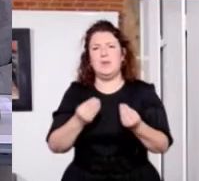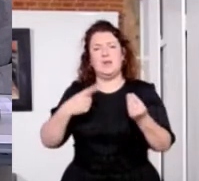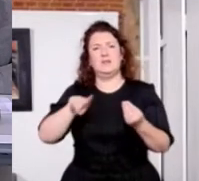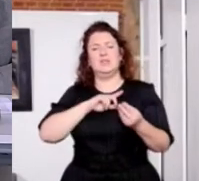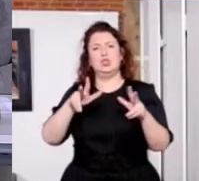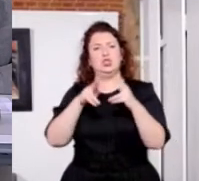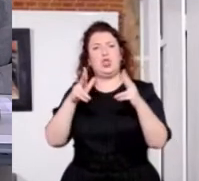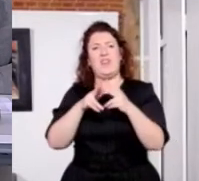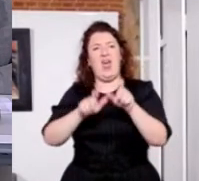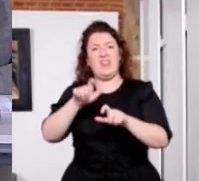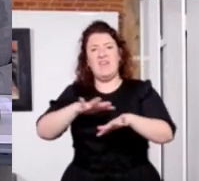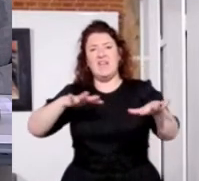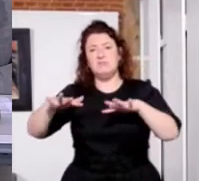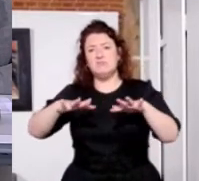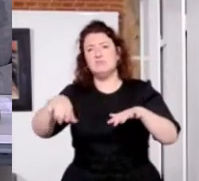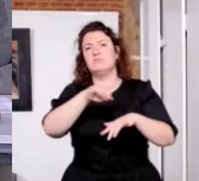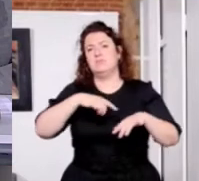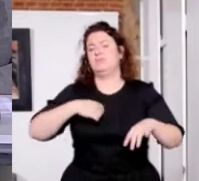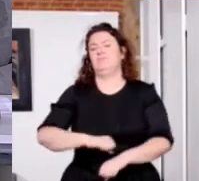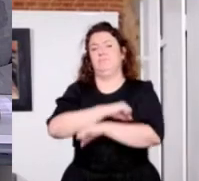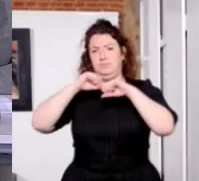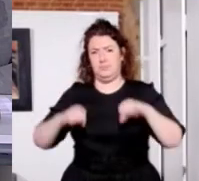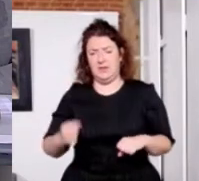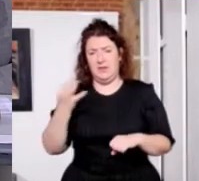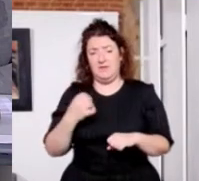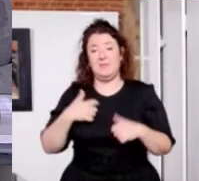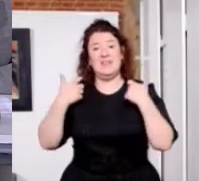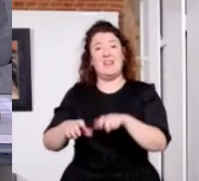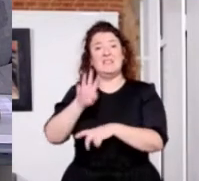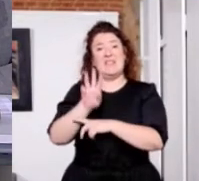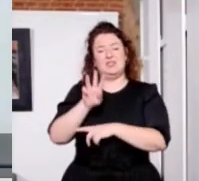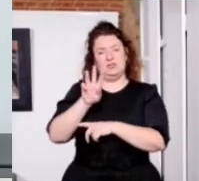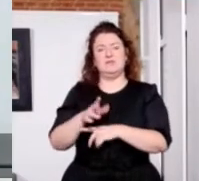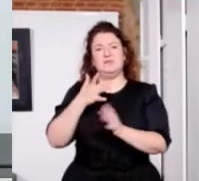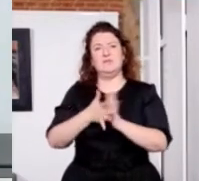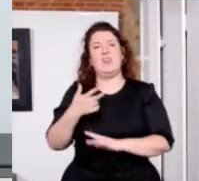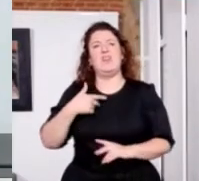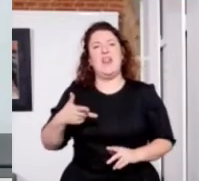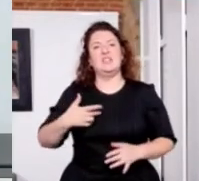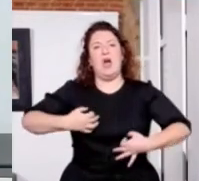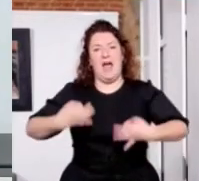la sociedad civil, ¿no? Este tercer sector es una garantía de derechos.